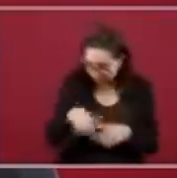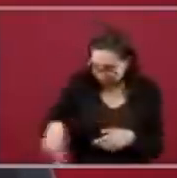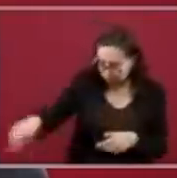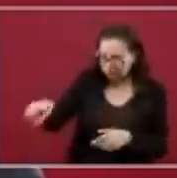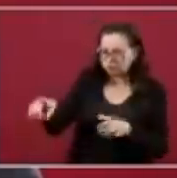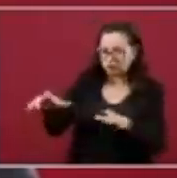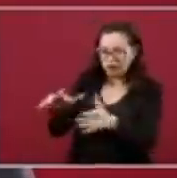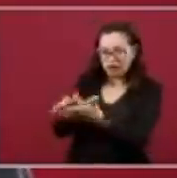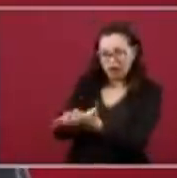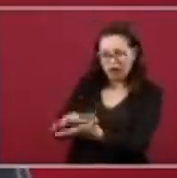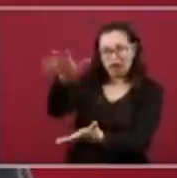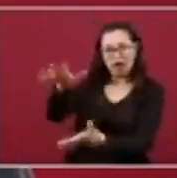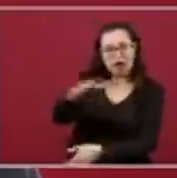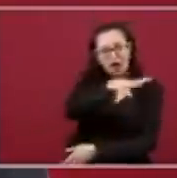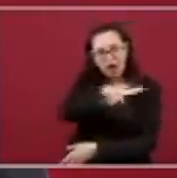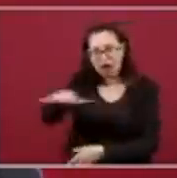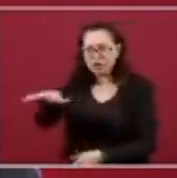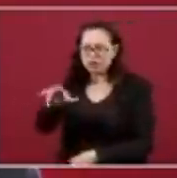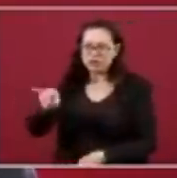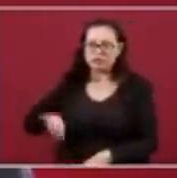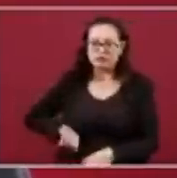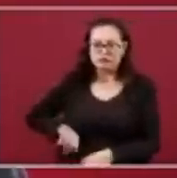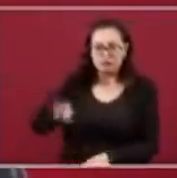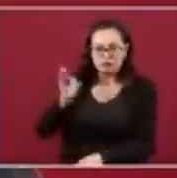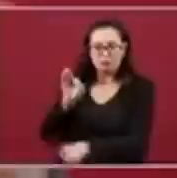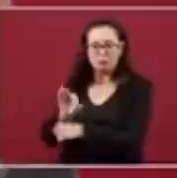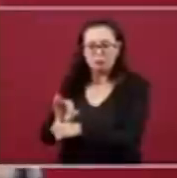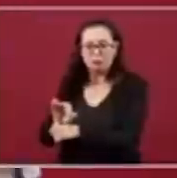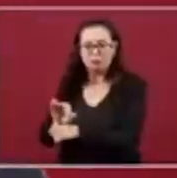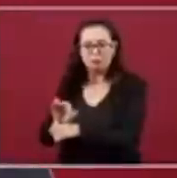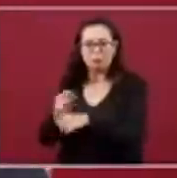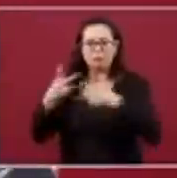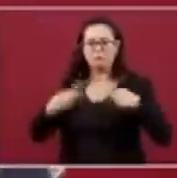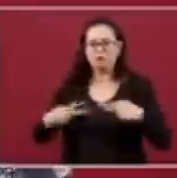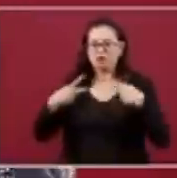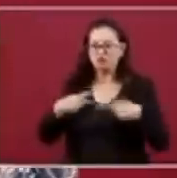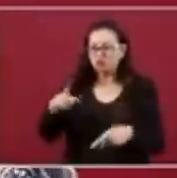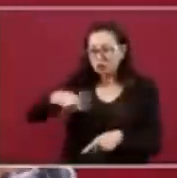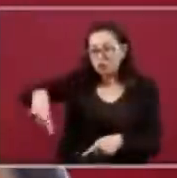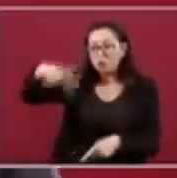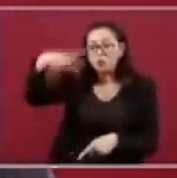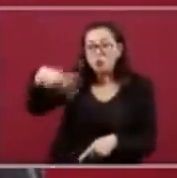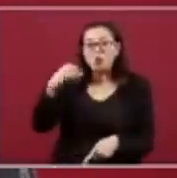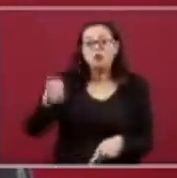del interés general y del interés de los ciudadanos de manera auténtica,